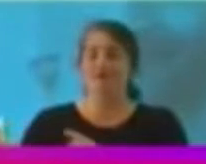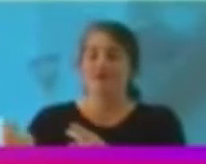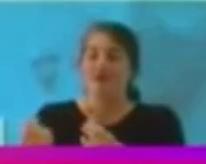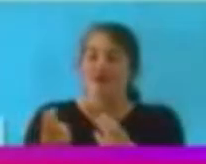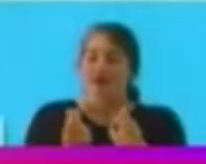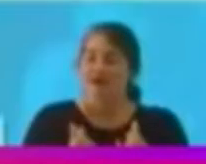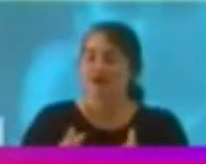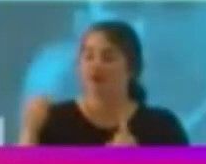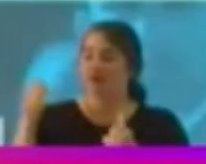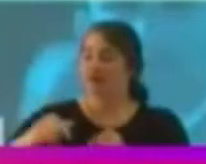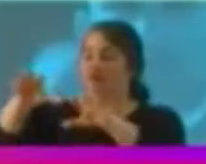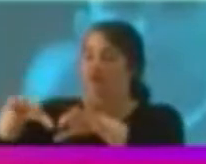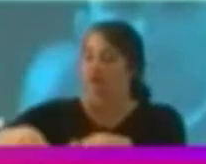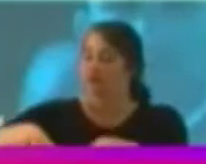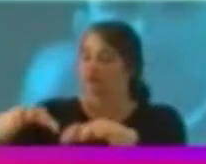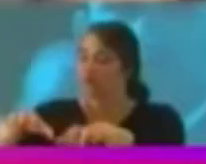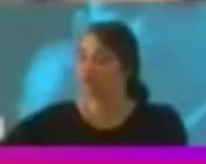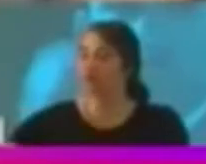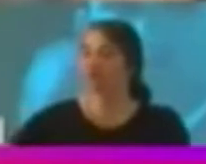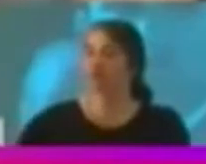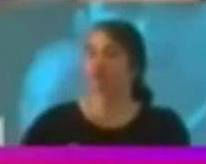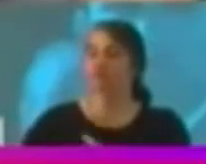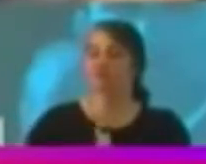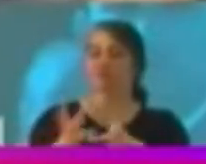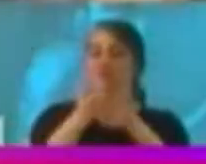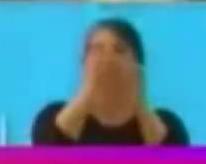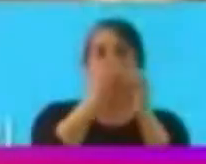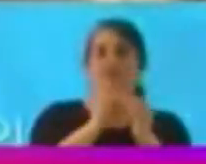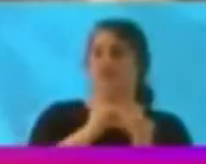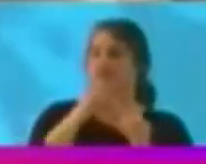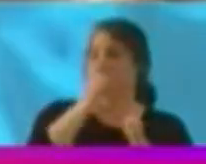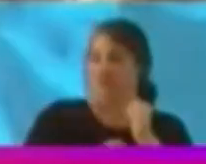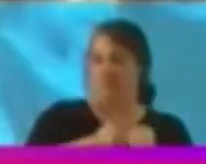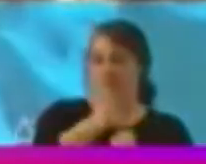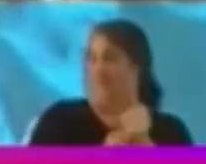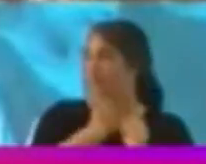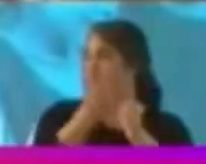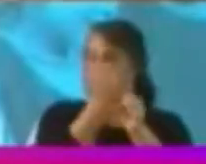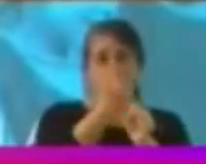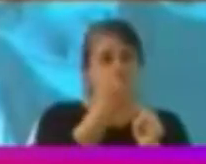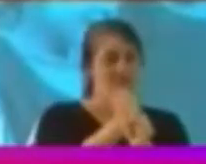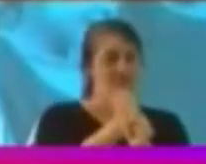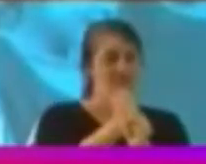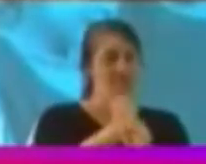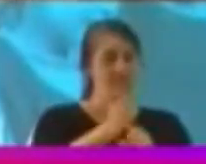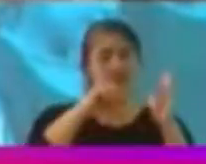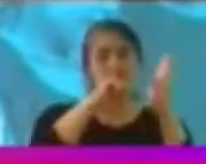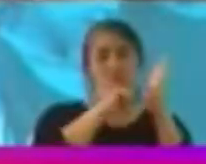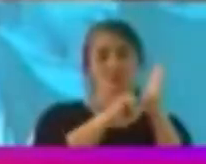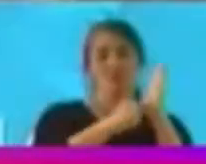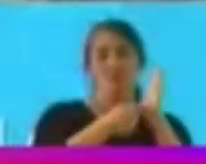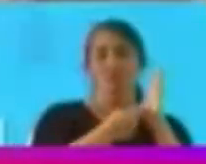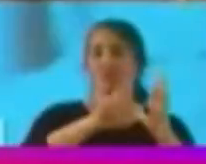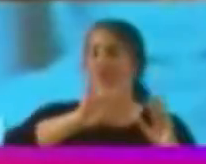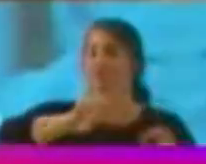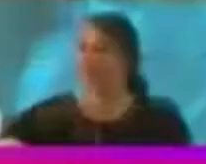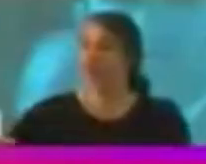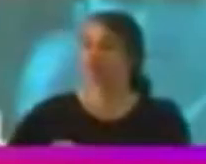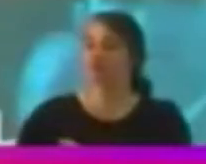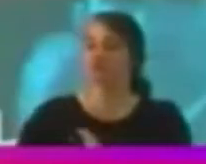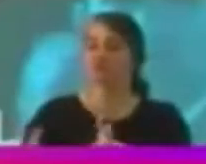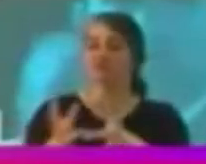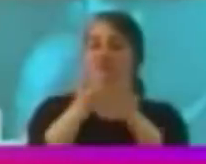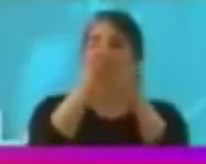nuestros recursos naturales, justamente se enmarca o se encadena con la estrategia y las políticas de